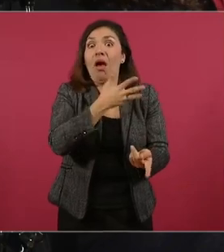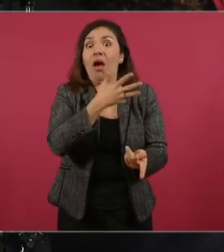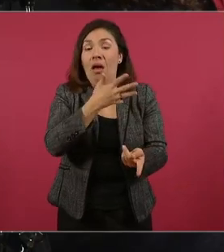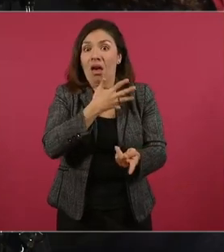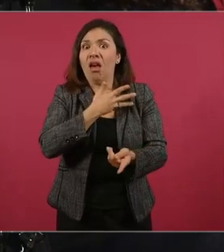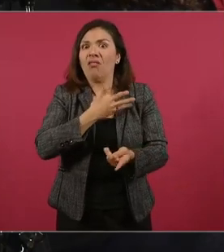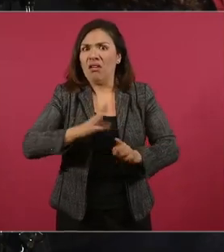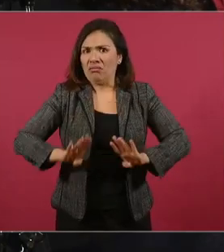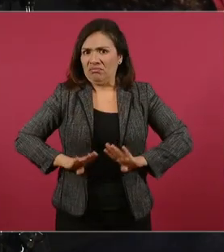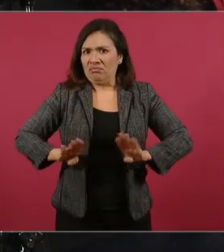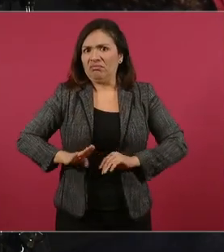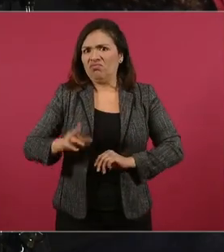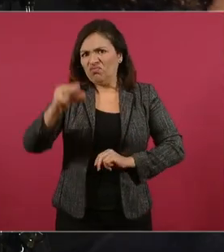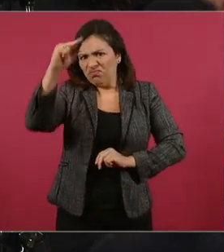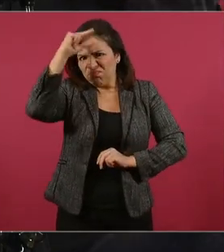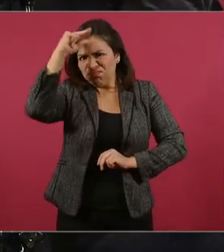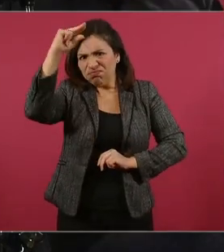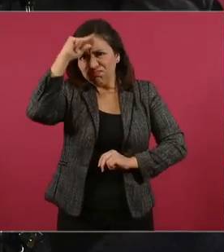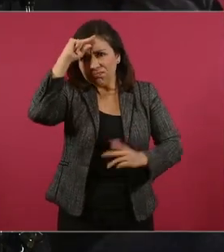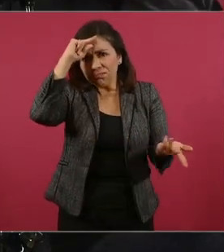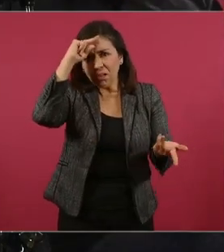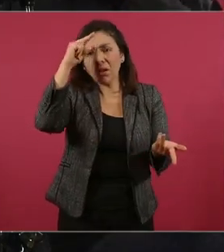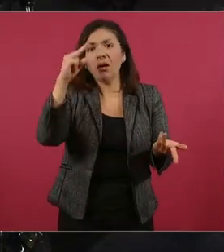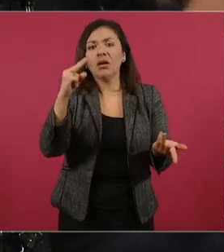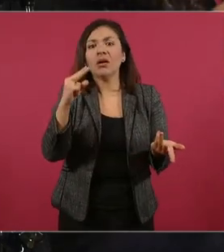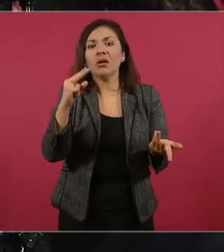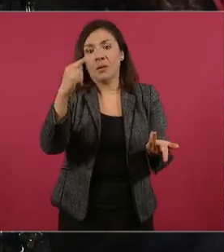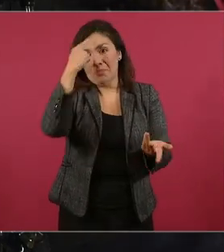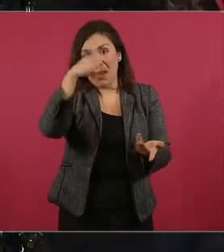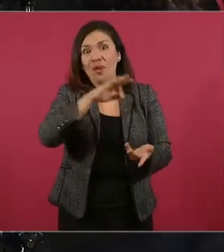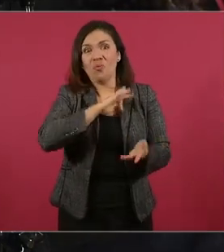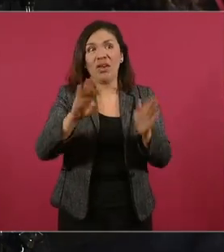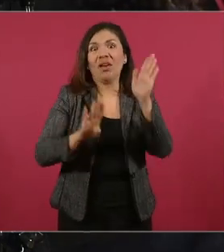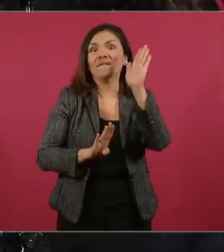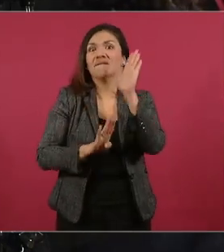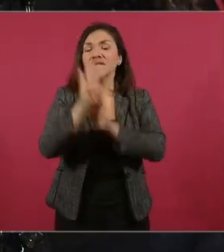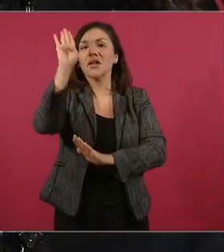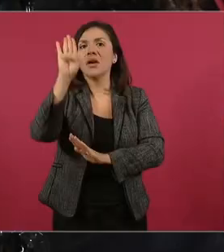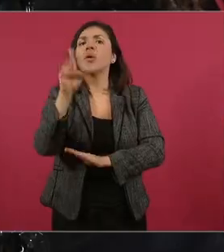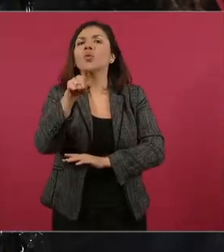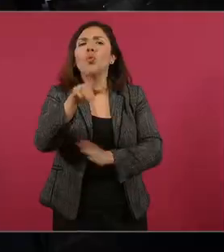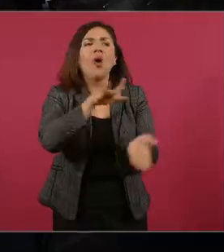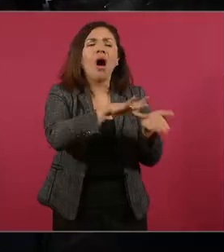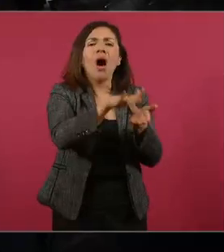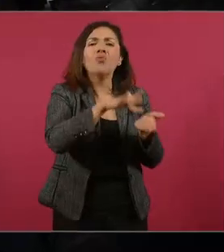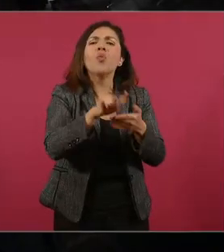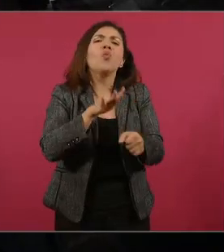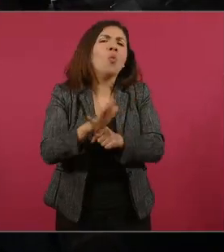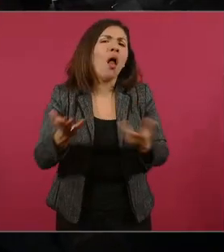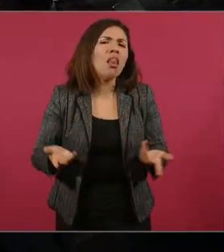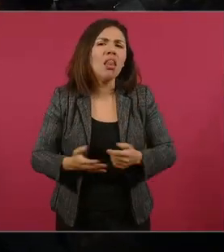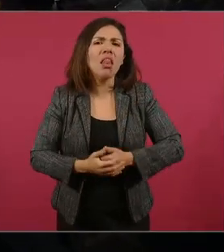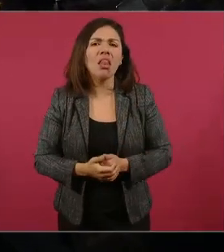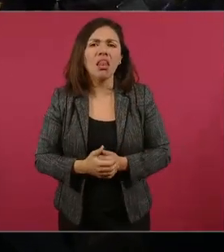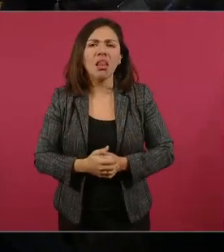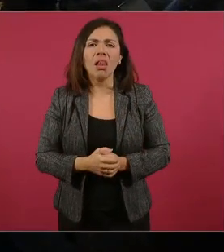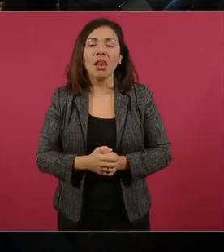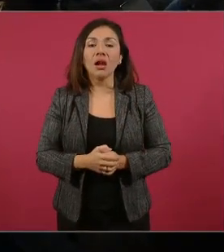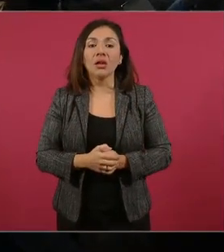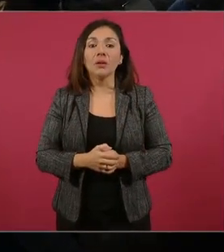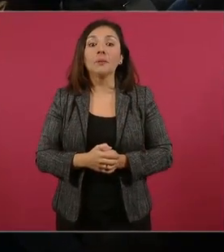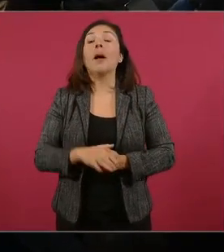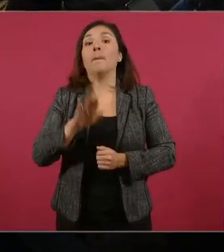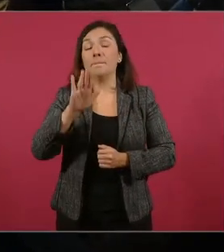esas capacidades y esas para sobresalir, ¿no? ¿Qué apoyos se están brindando a ellos? Bueno,